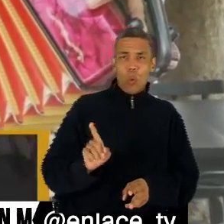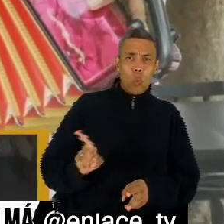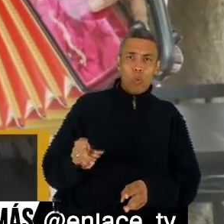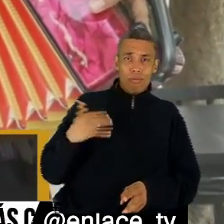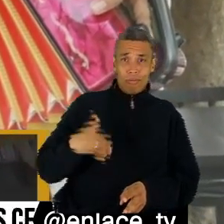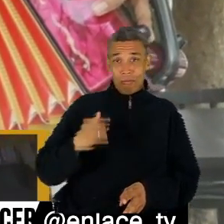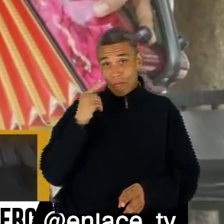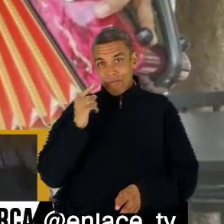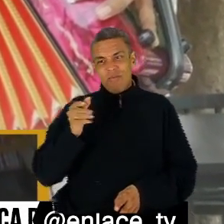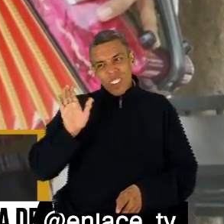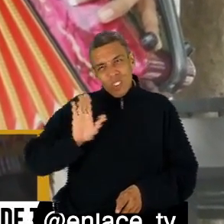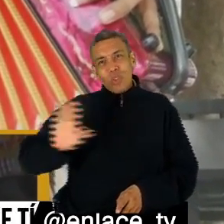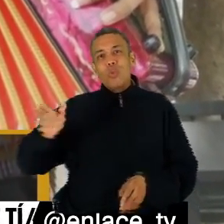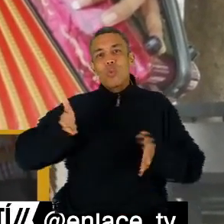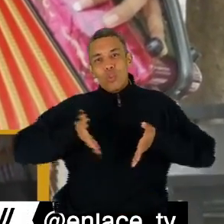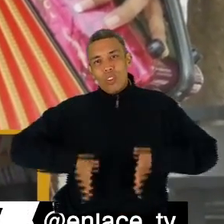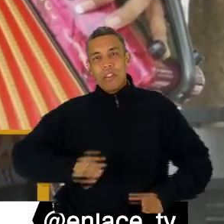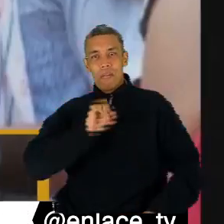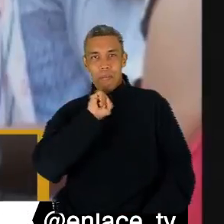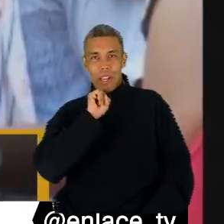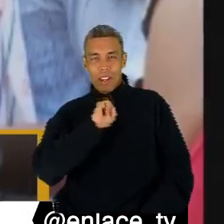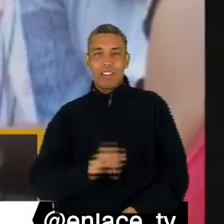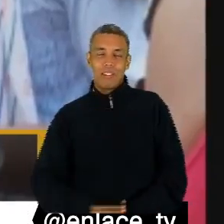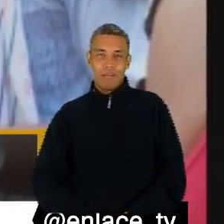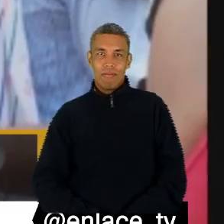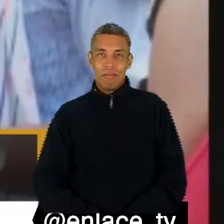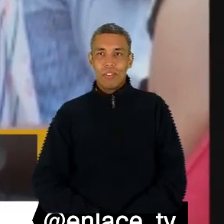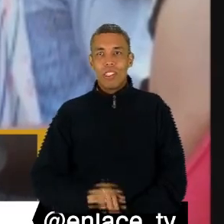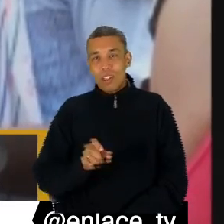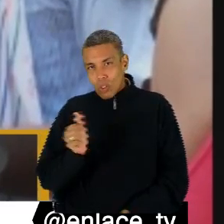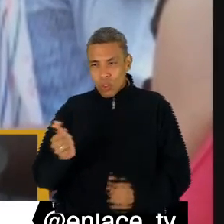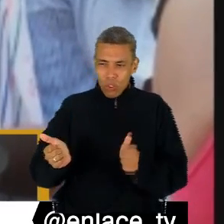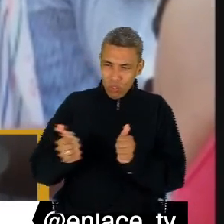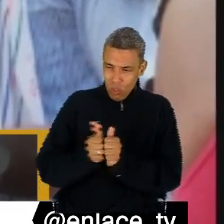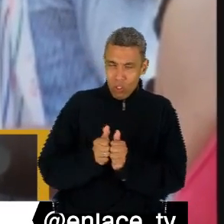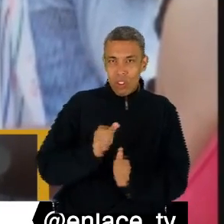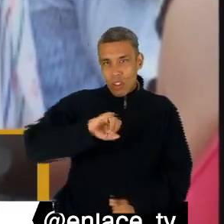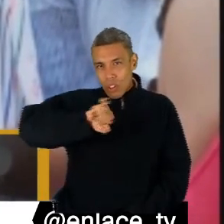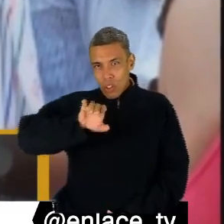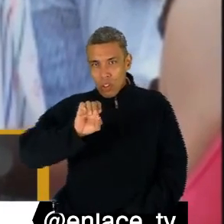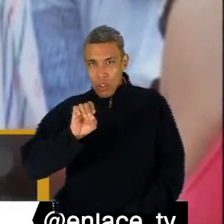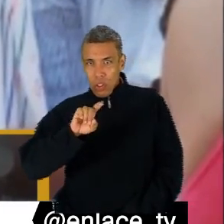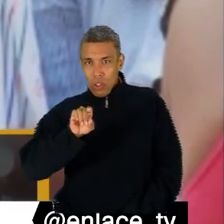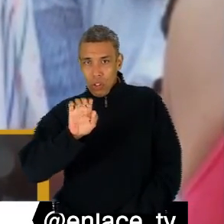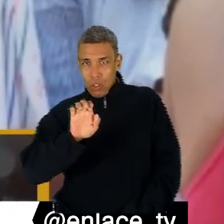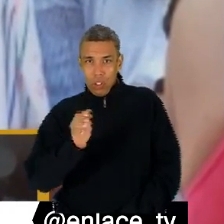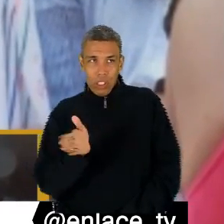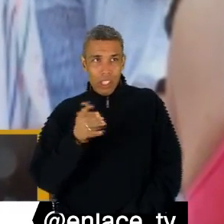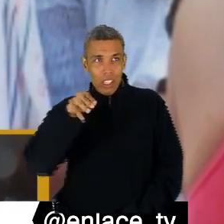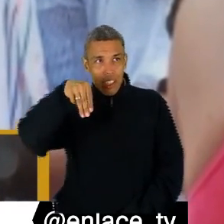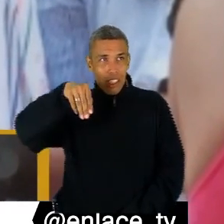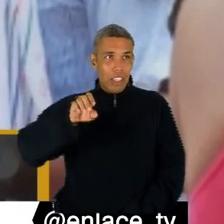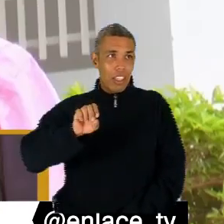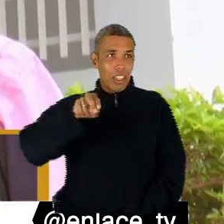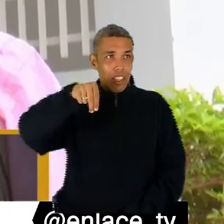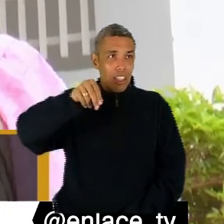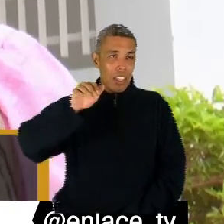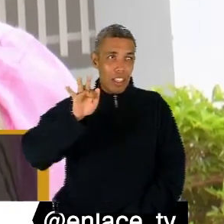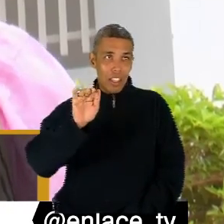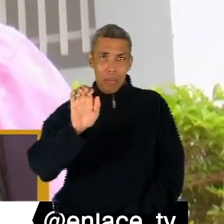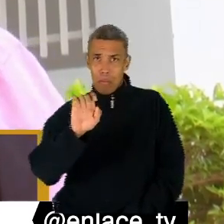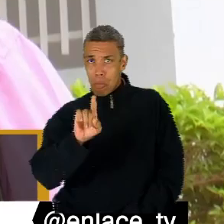Ariza, el reconocido músico que en compañía de José Montes y otros barranqueños preparan lo que será su próximo trabajo discográfico.